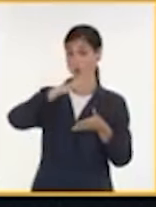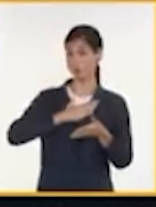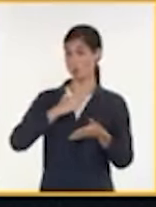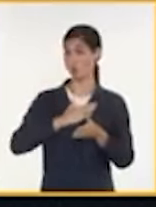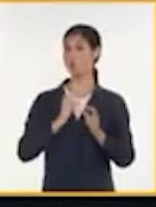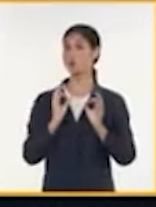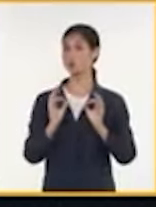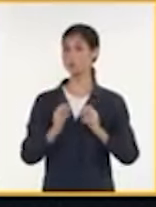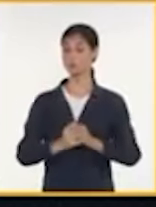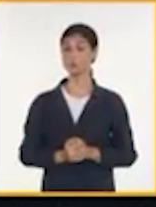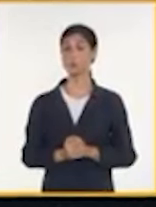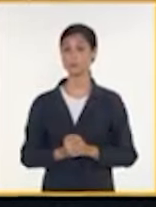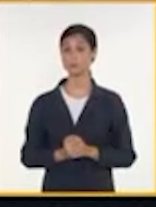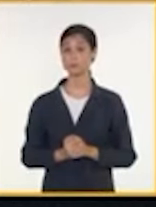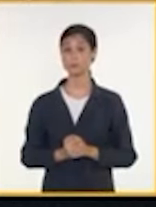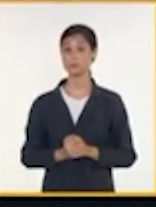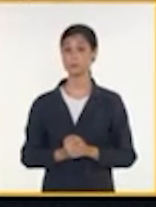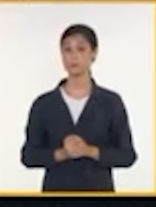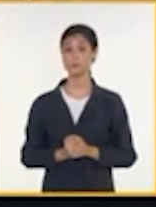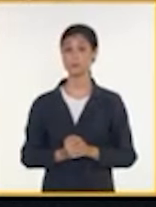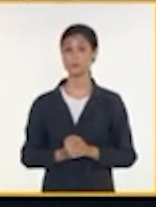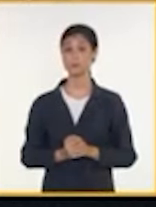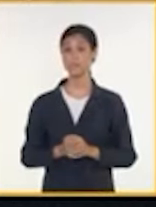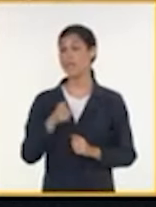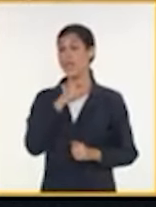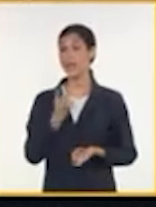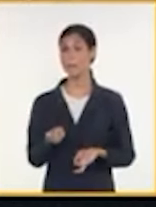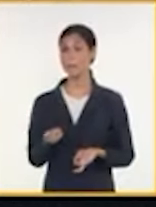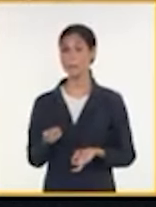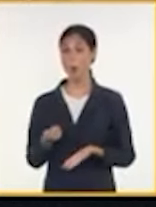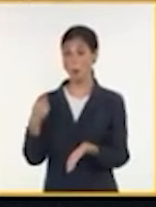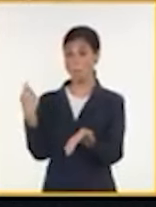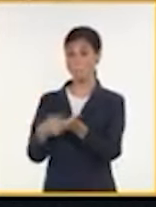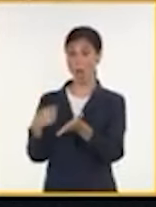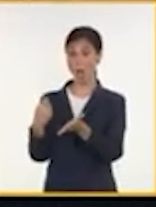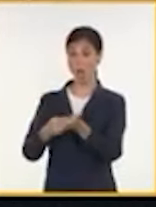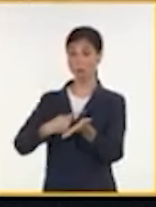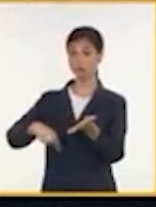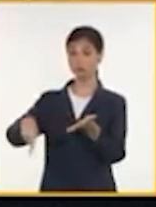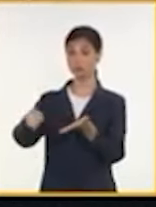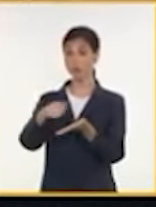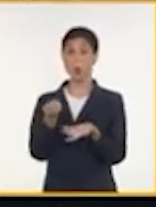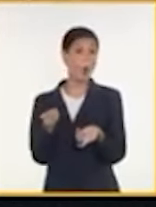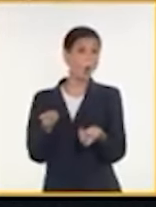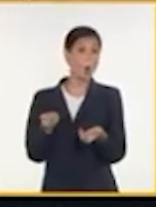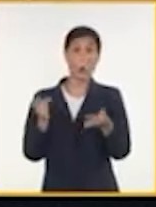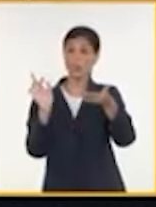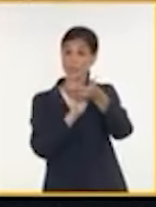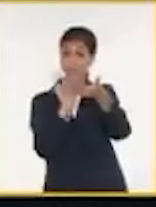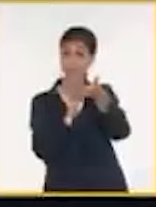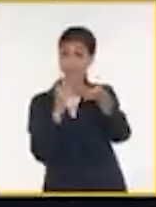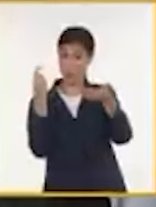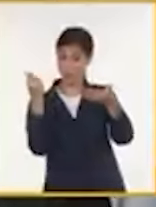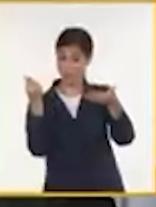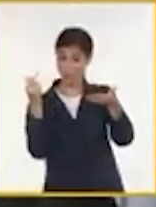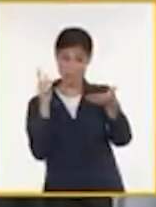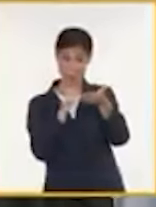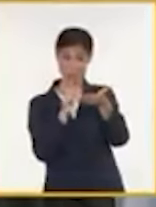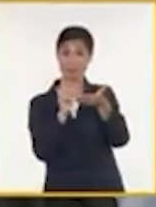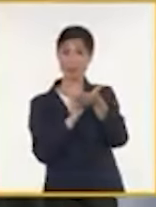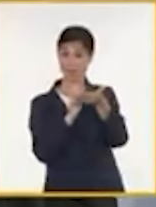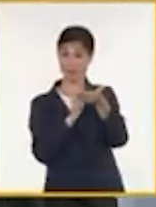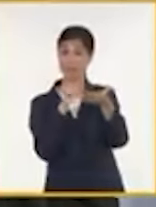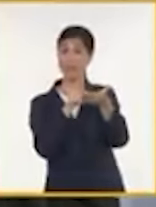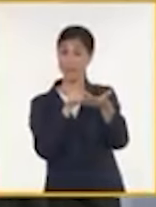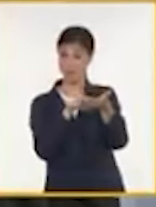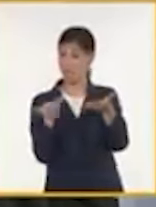y que muchas veces estaban dada por un pago mínimo o por una recarga de de teléfono la fiscalía general de la